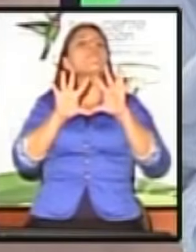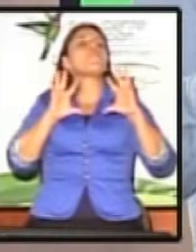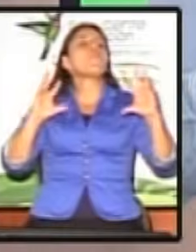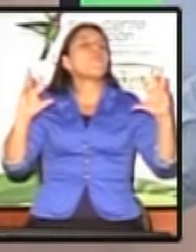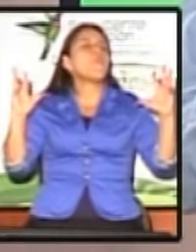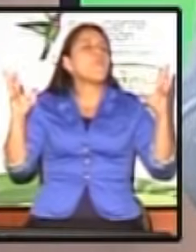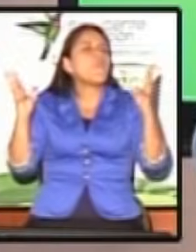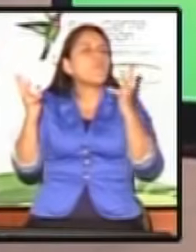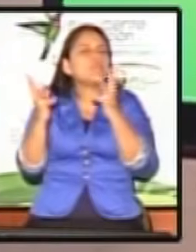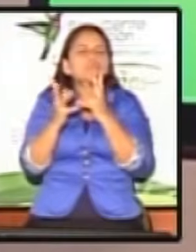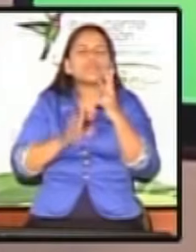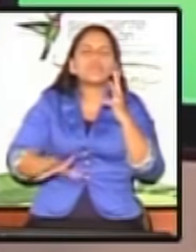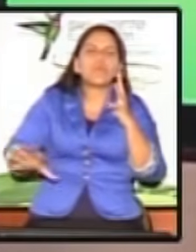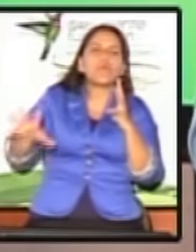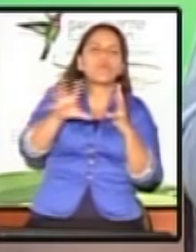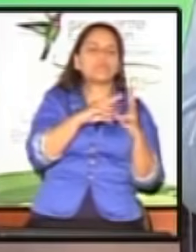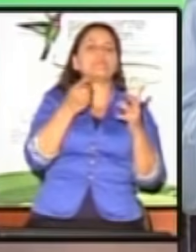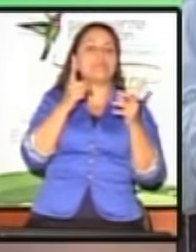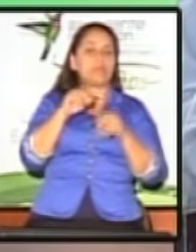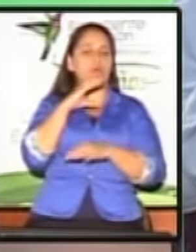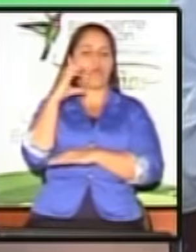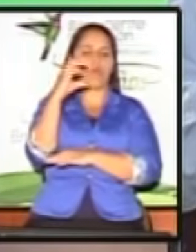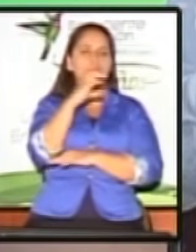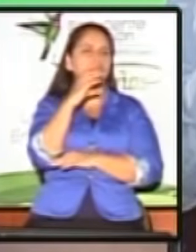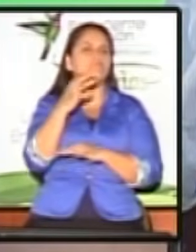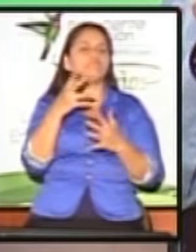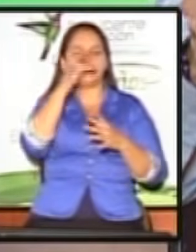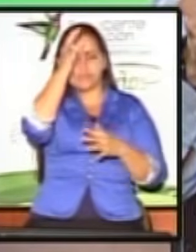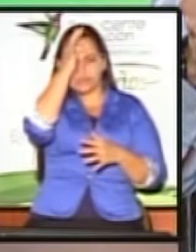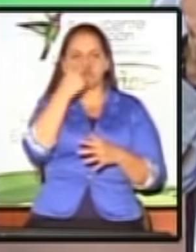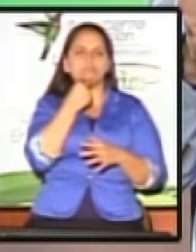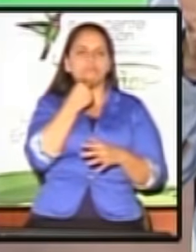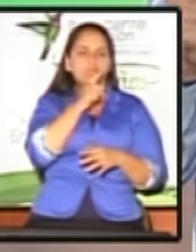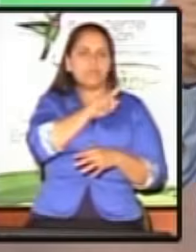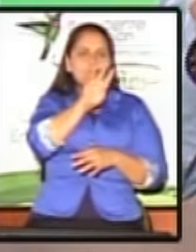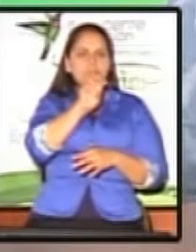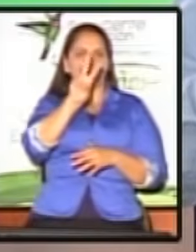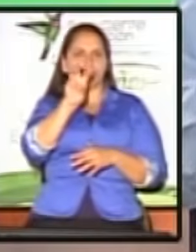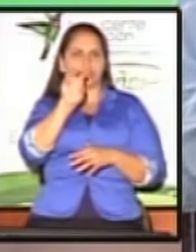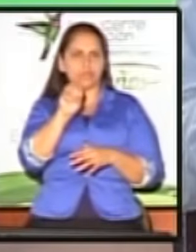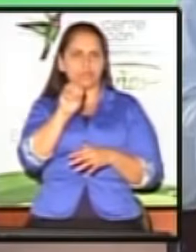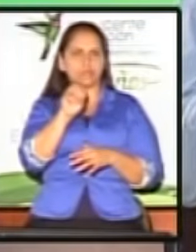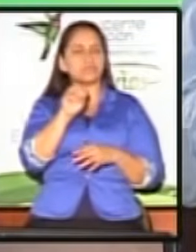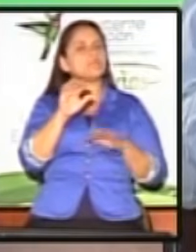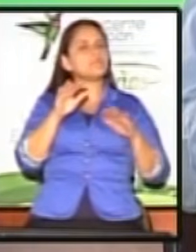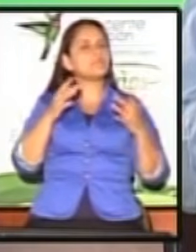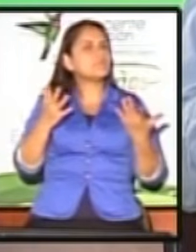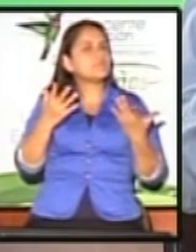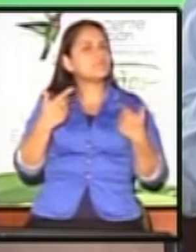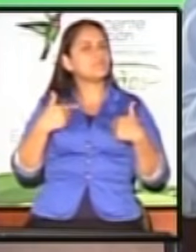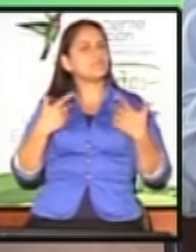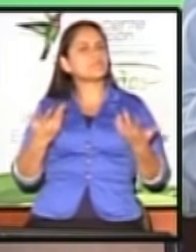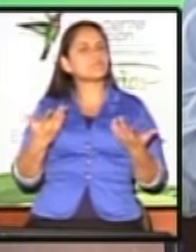menos en Colombia, en el Hospital San Vicente, en 1980 se empezaron a preguntar cómo mitigar